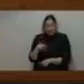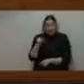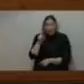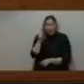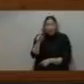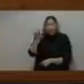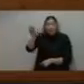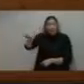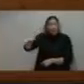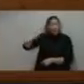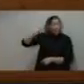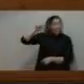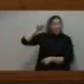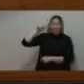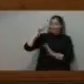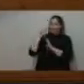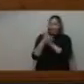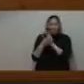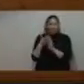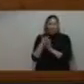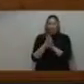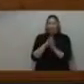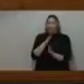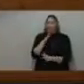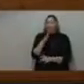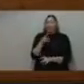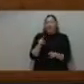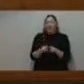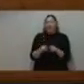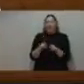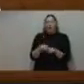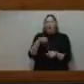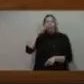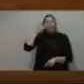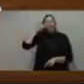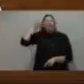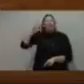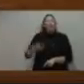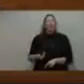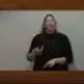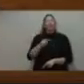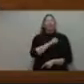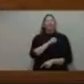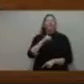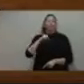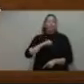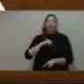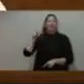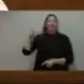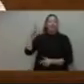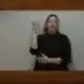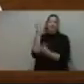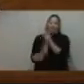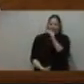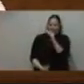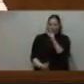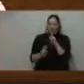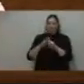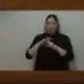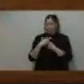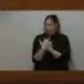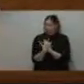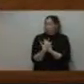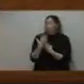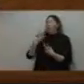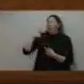le pierde, le pierde la soberbia personal. Y usted, en la situación en la que está, y como presidente, que